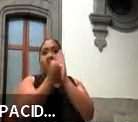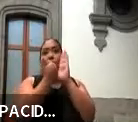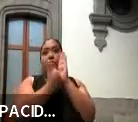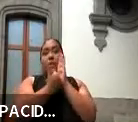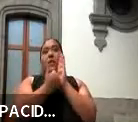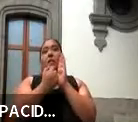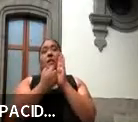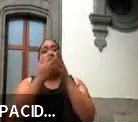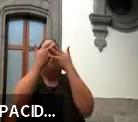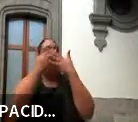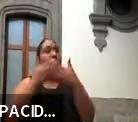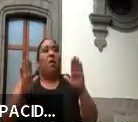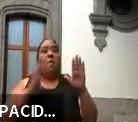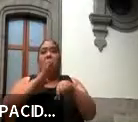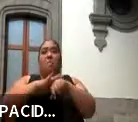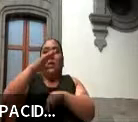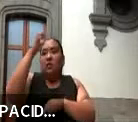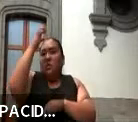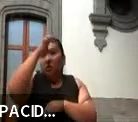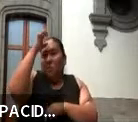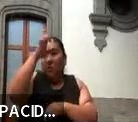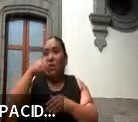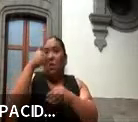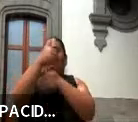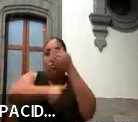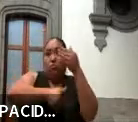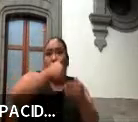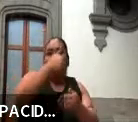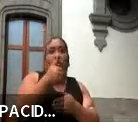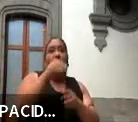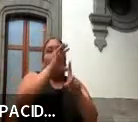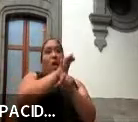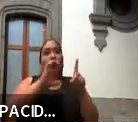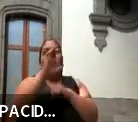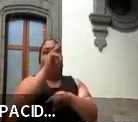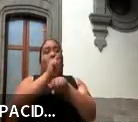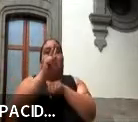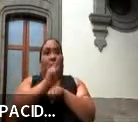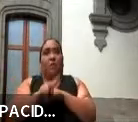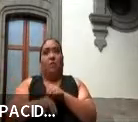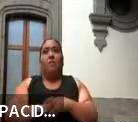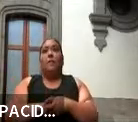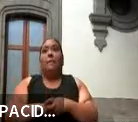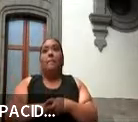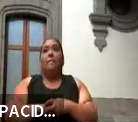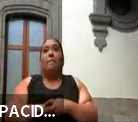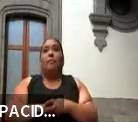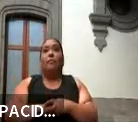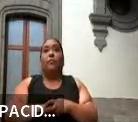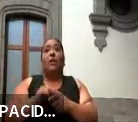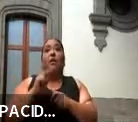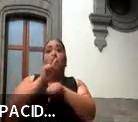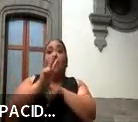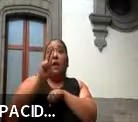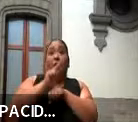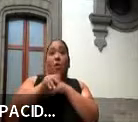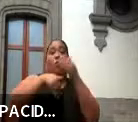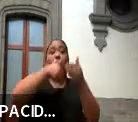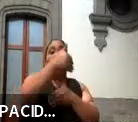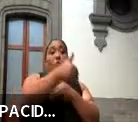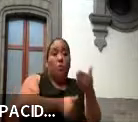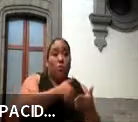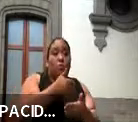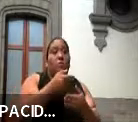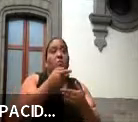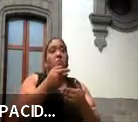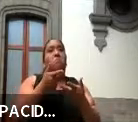de las experiencias este proceso que les comenté, el de Paraguay. El Paraguay pasó por un proceso de contextualización de